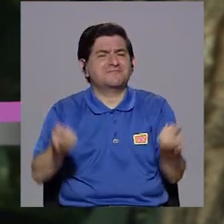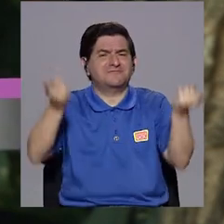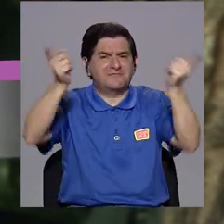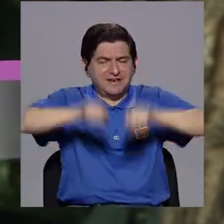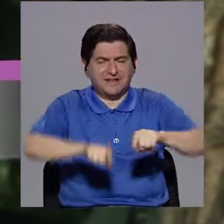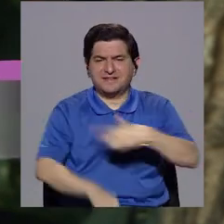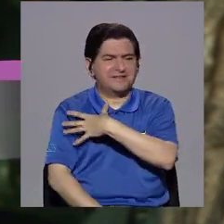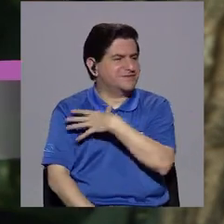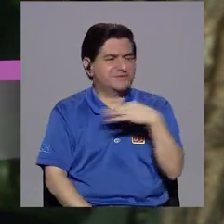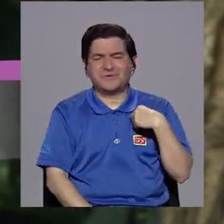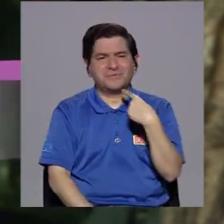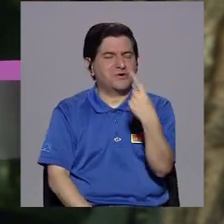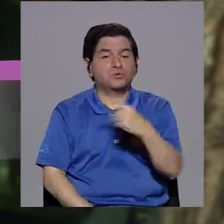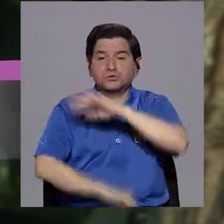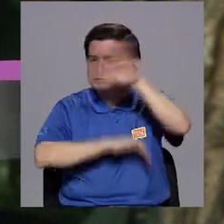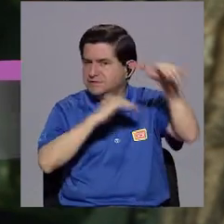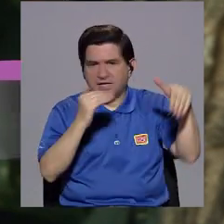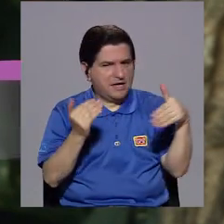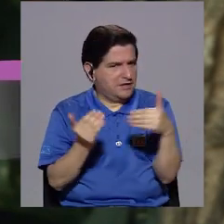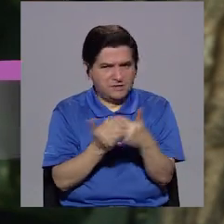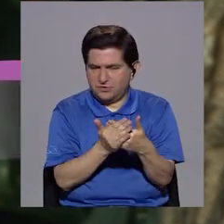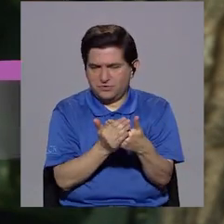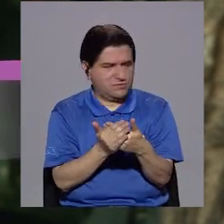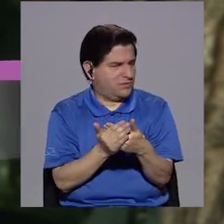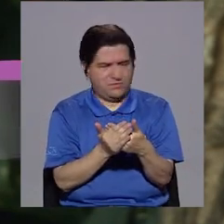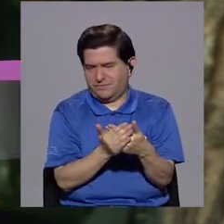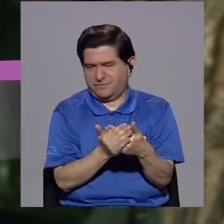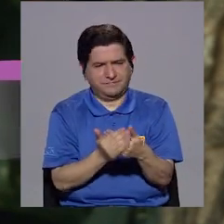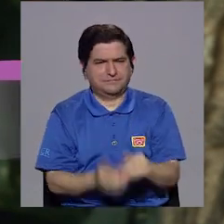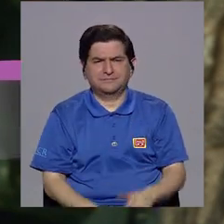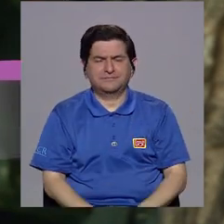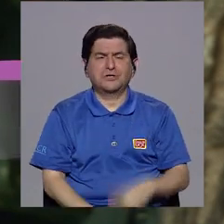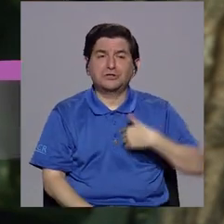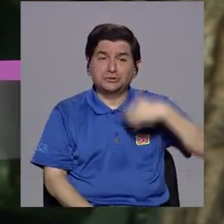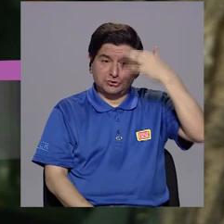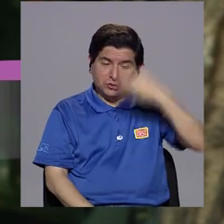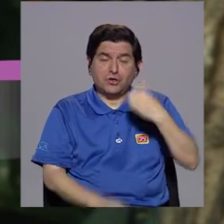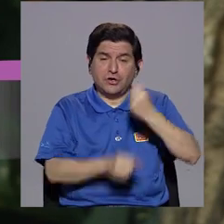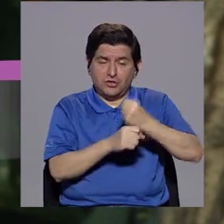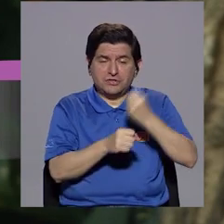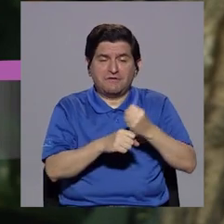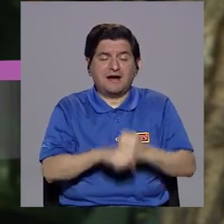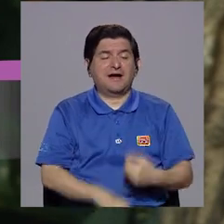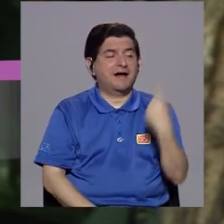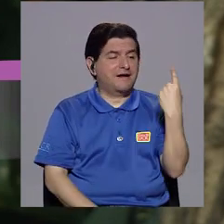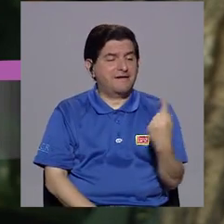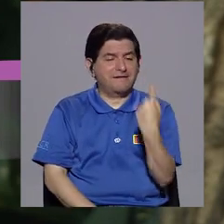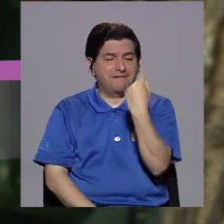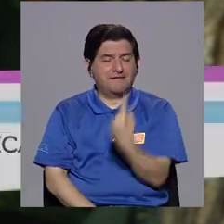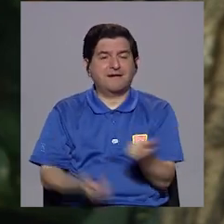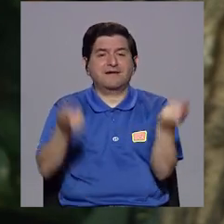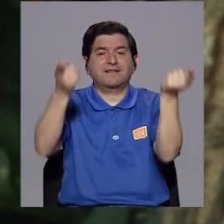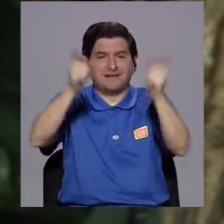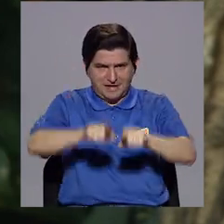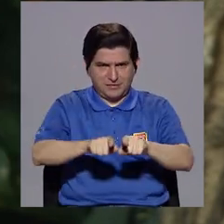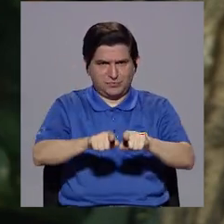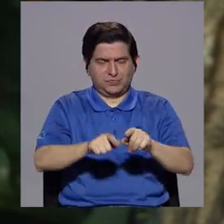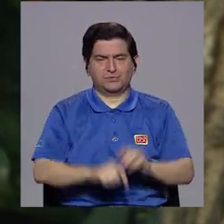en muchísimos casos. No me gusta decir que para todo, porque realmente creo en trabajar el caso por caso.